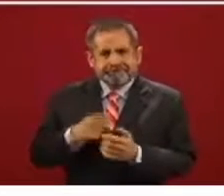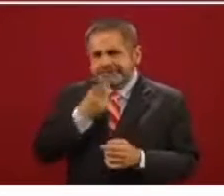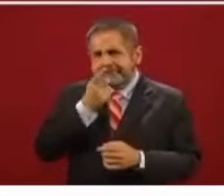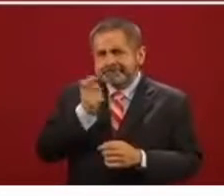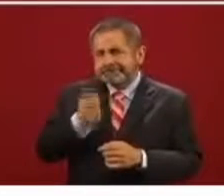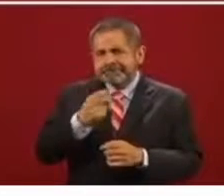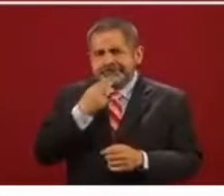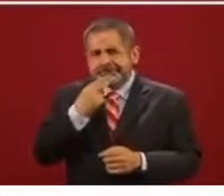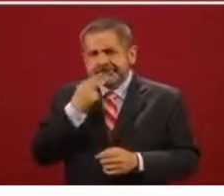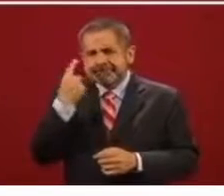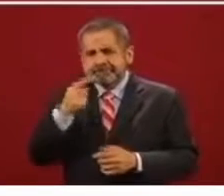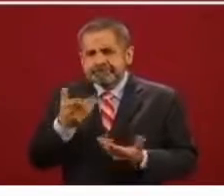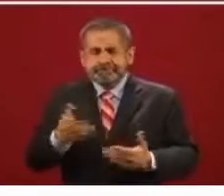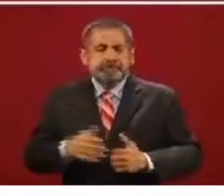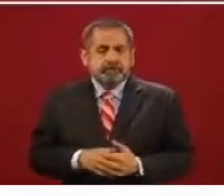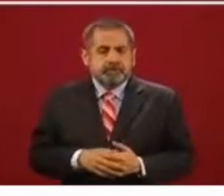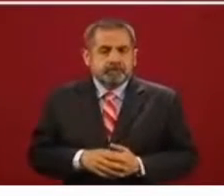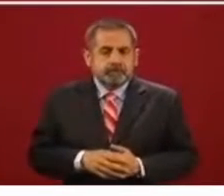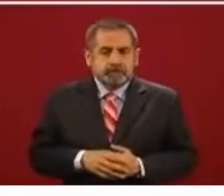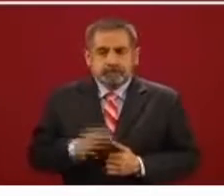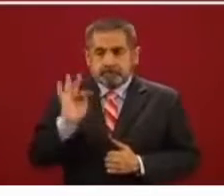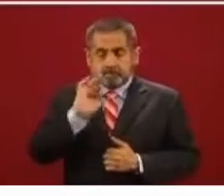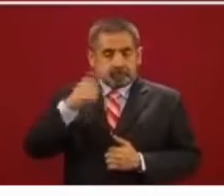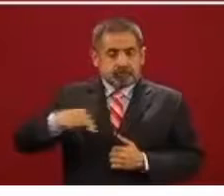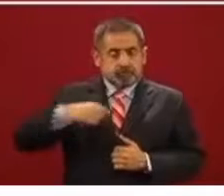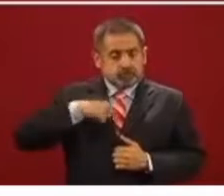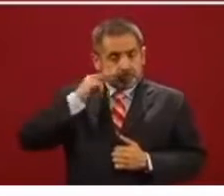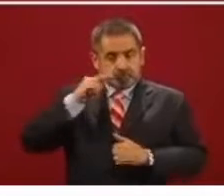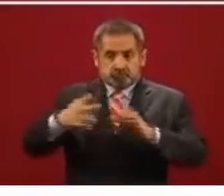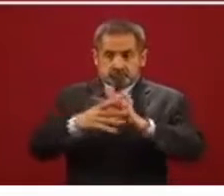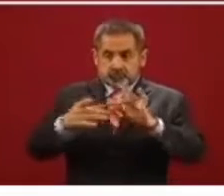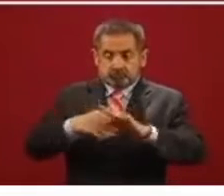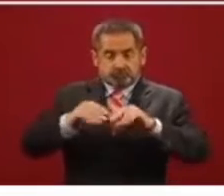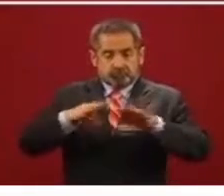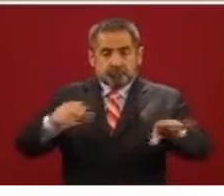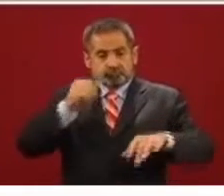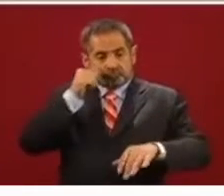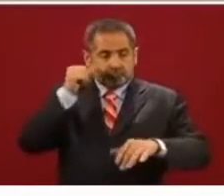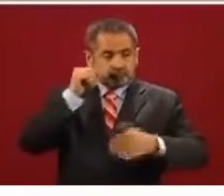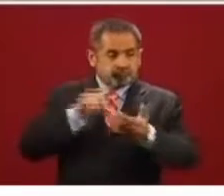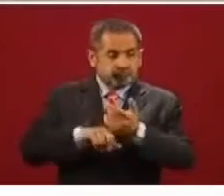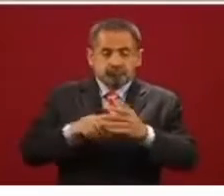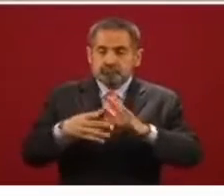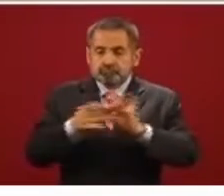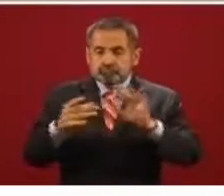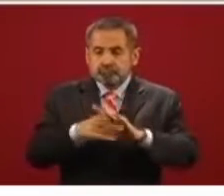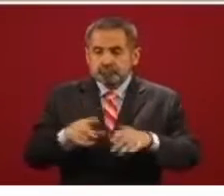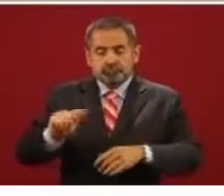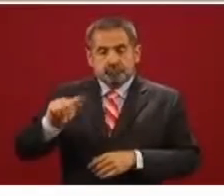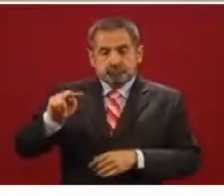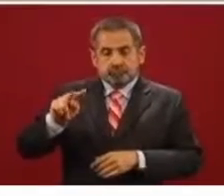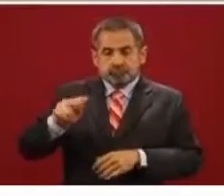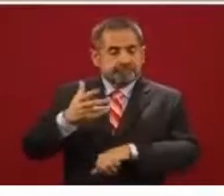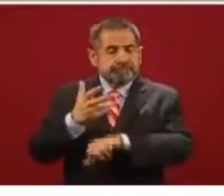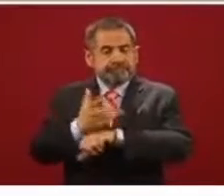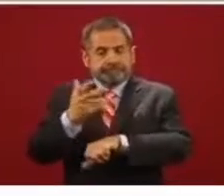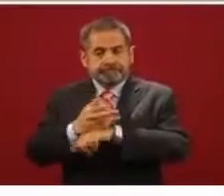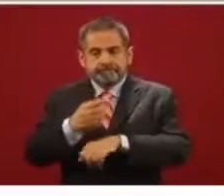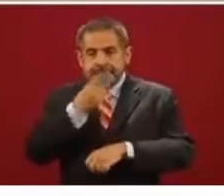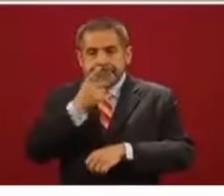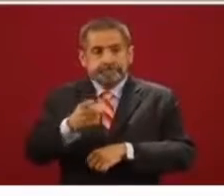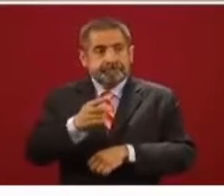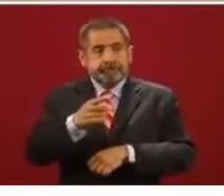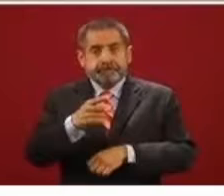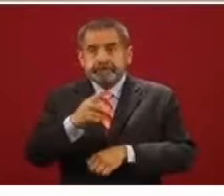el impacto de esta medida? Habrá quien diga, yo he visto en algunos medios, incluso ayer en algún canal de televisión de Estados Unidos, se cierra